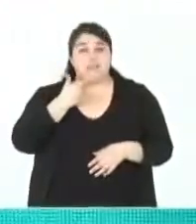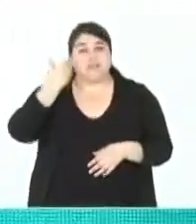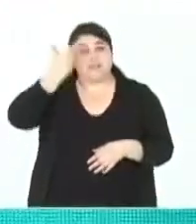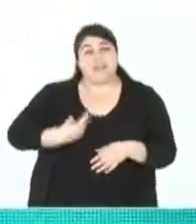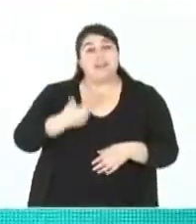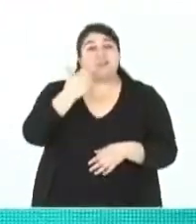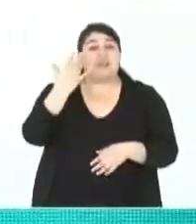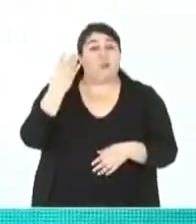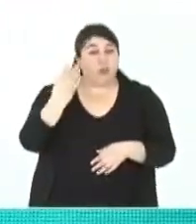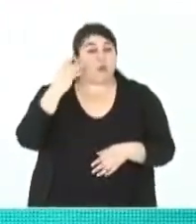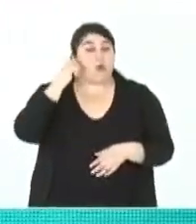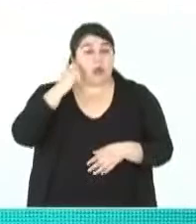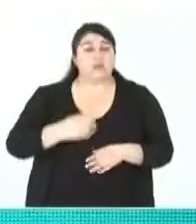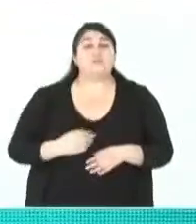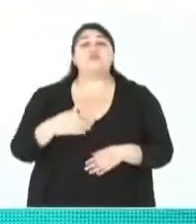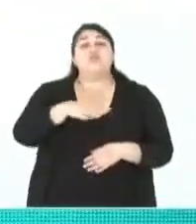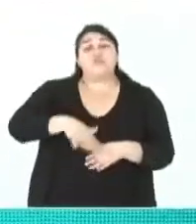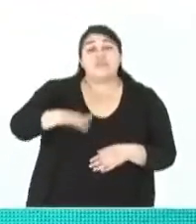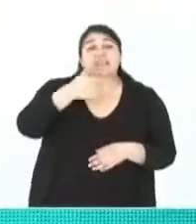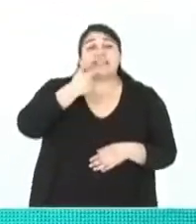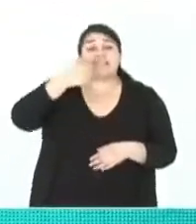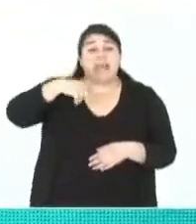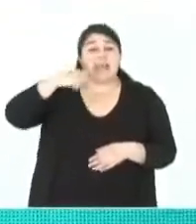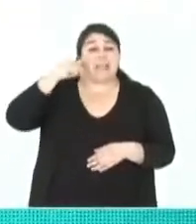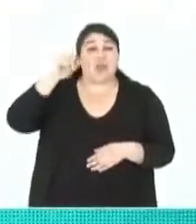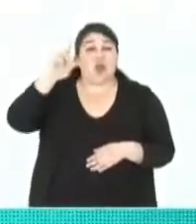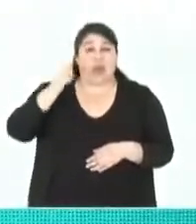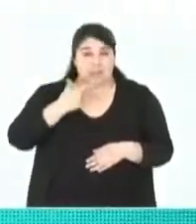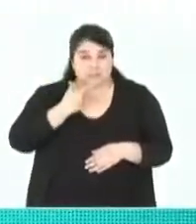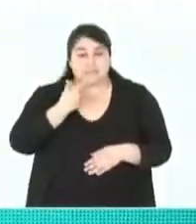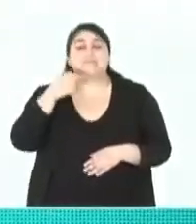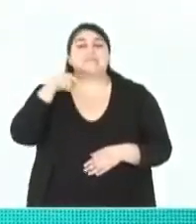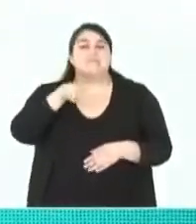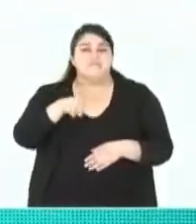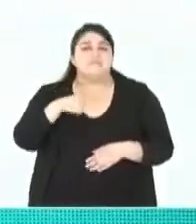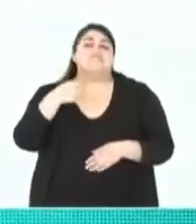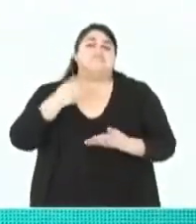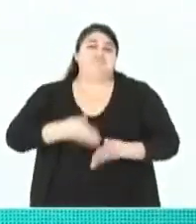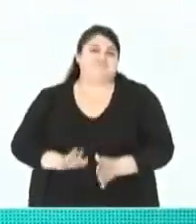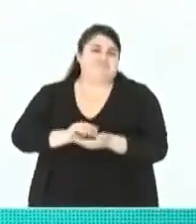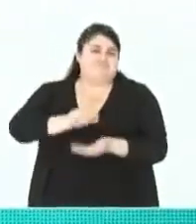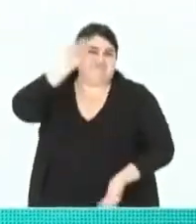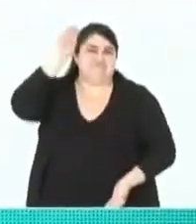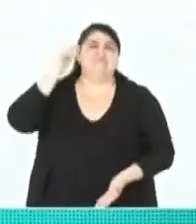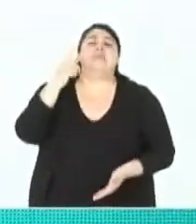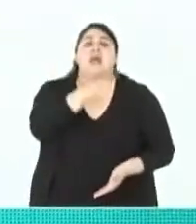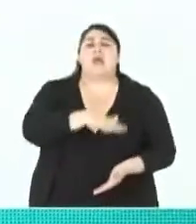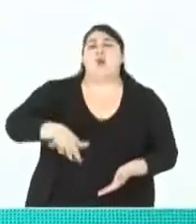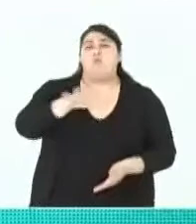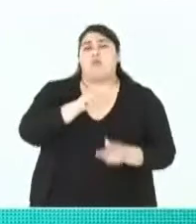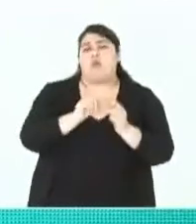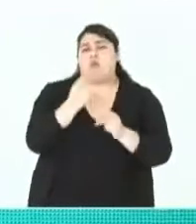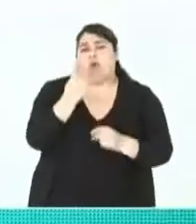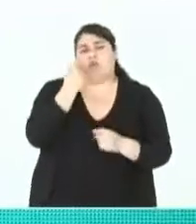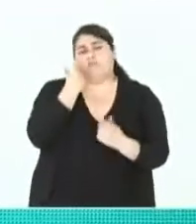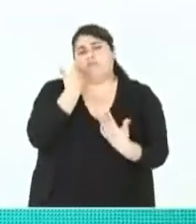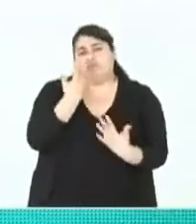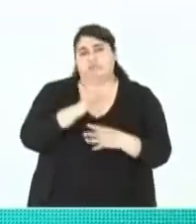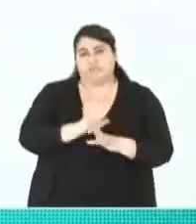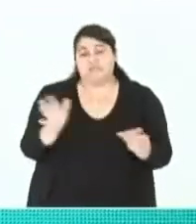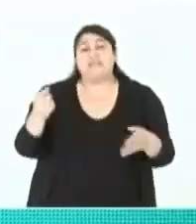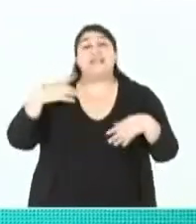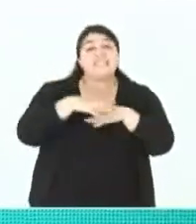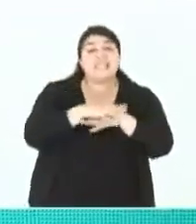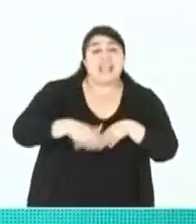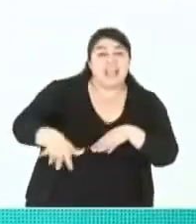años soy del barrio de San Nicolás Y actualmente presido la desafiante y maravillosa comuna 1 que es el centro Porteño